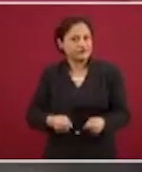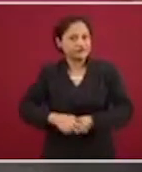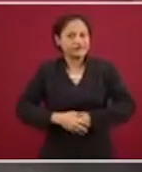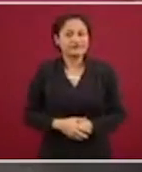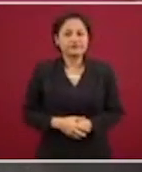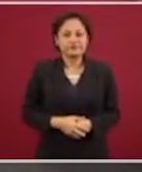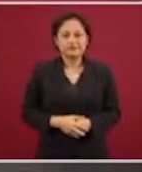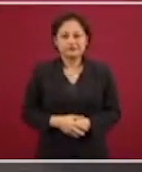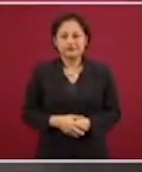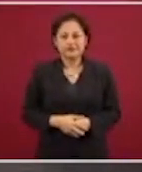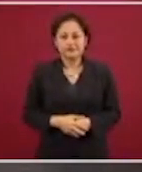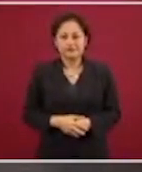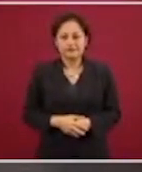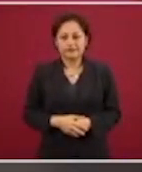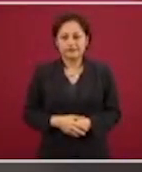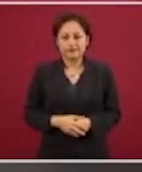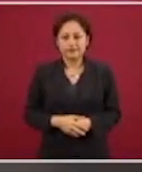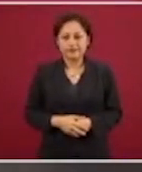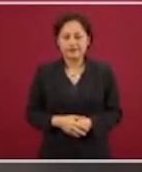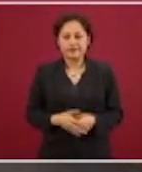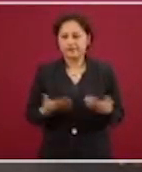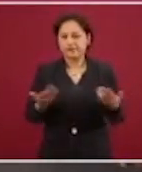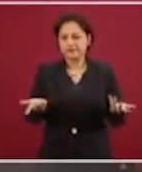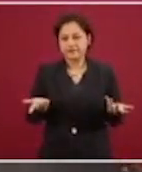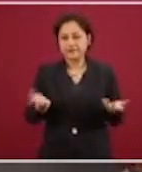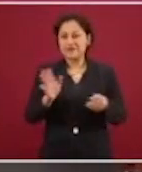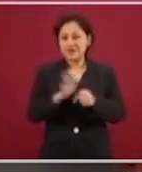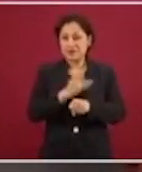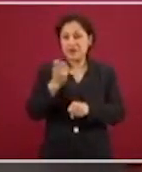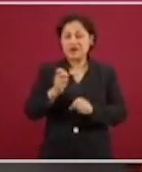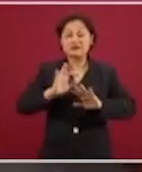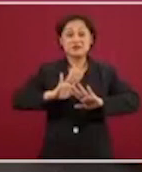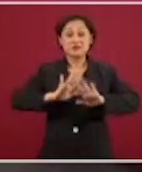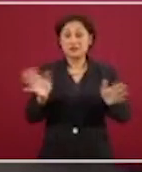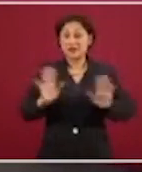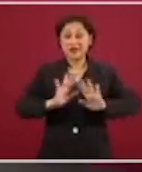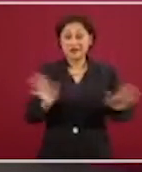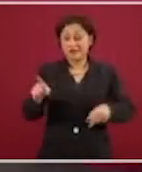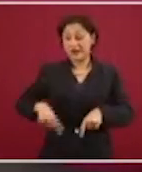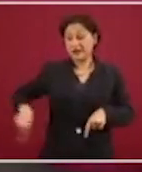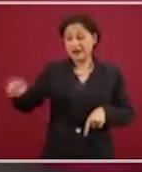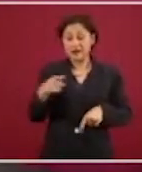Entonces, como ya no les da, entonces van escalando.